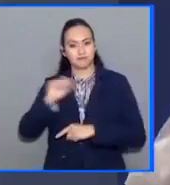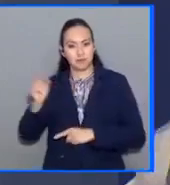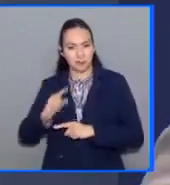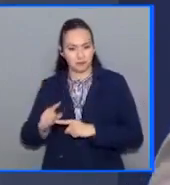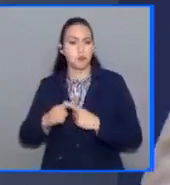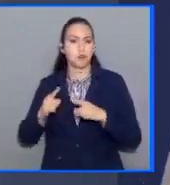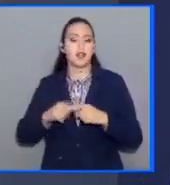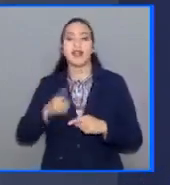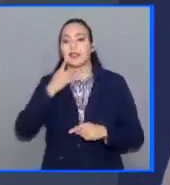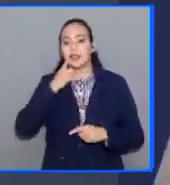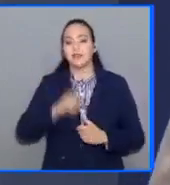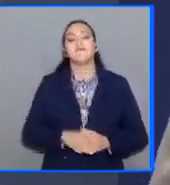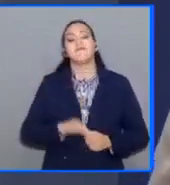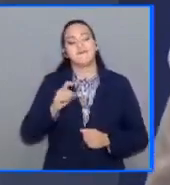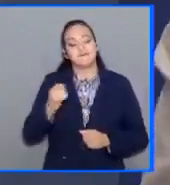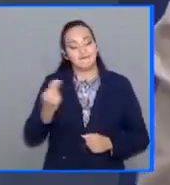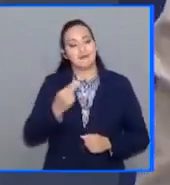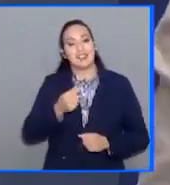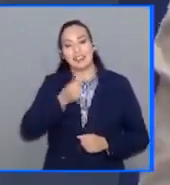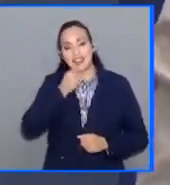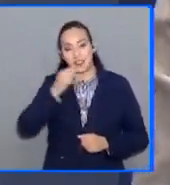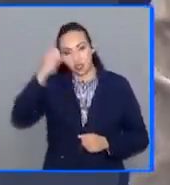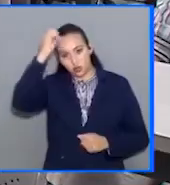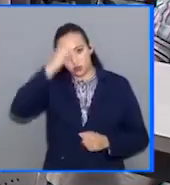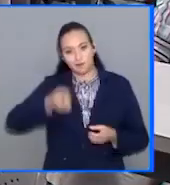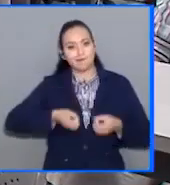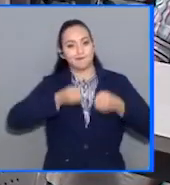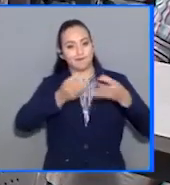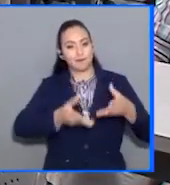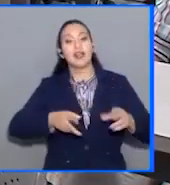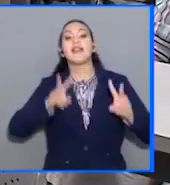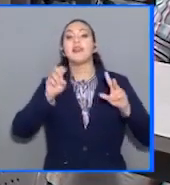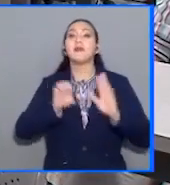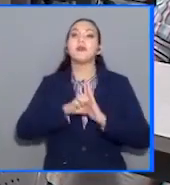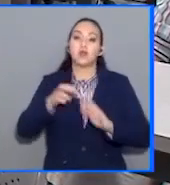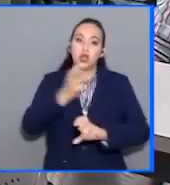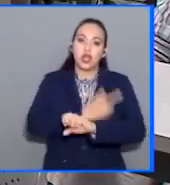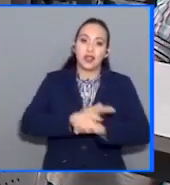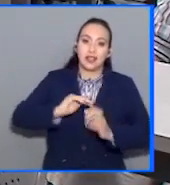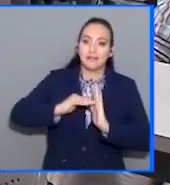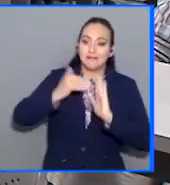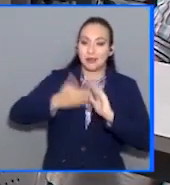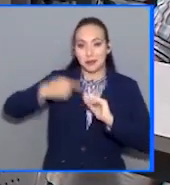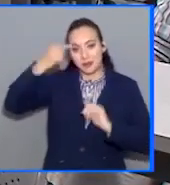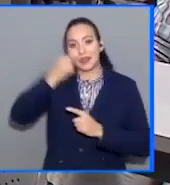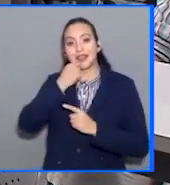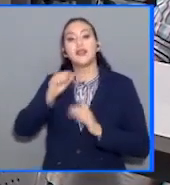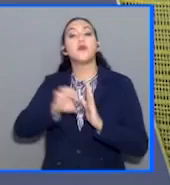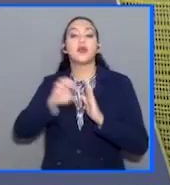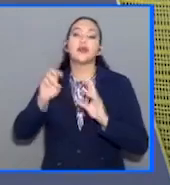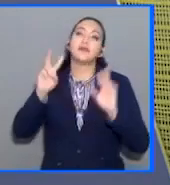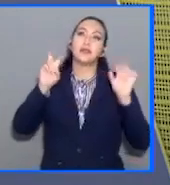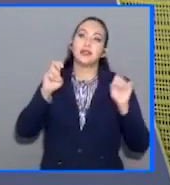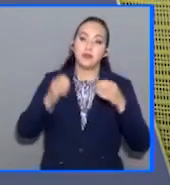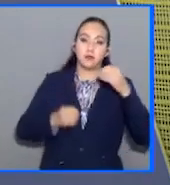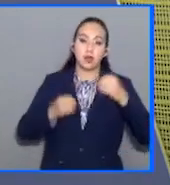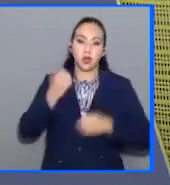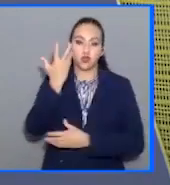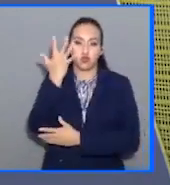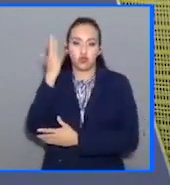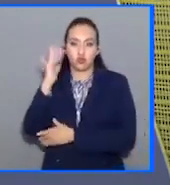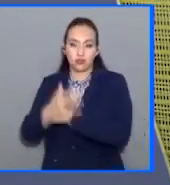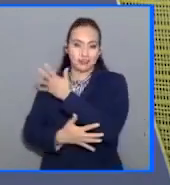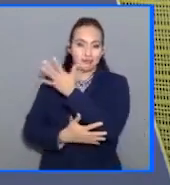la participación de las infancias en temas de litigio estratégico, por ejemplo, en materia de justicia ambiental.